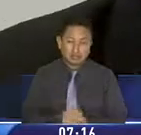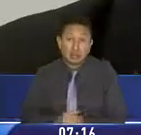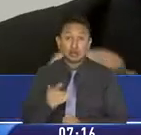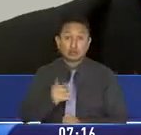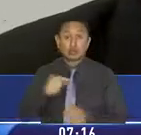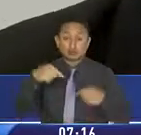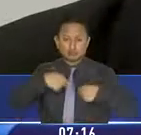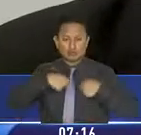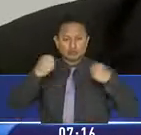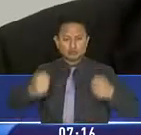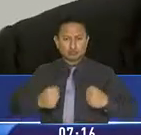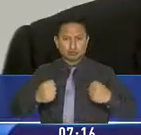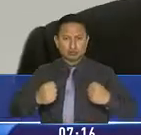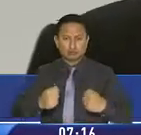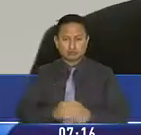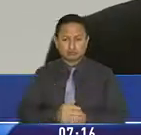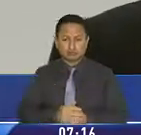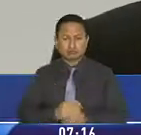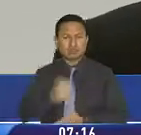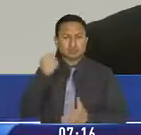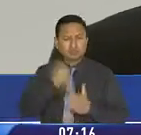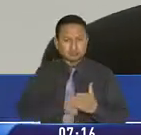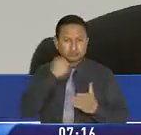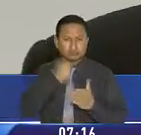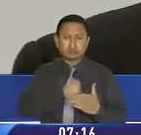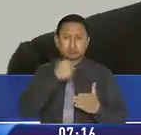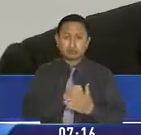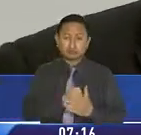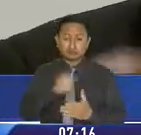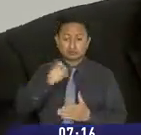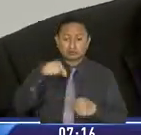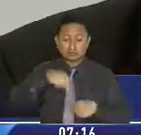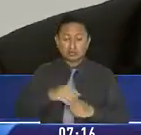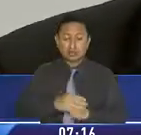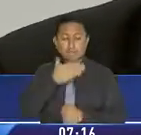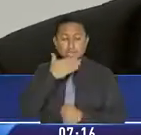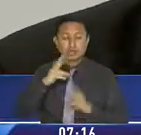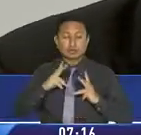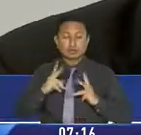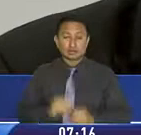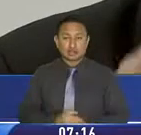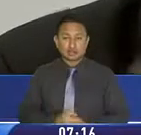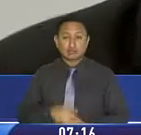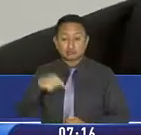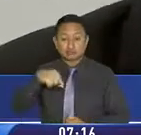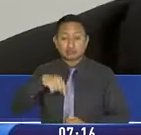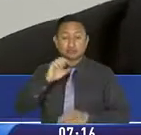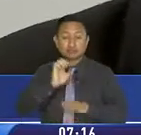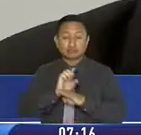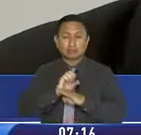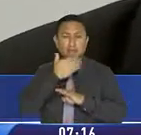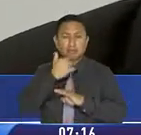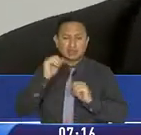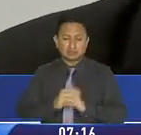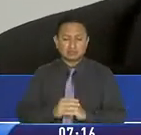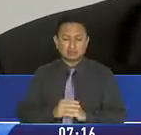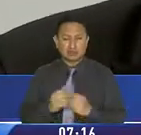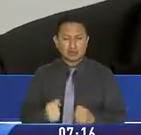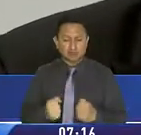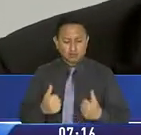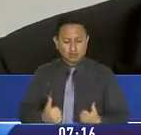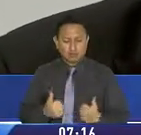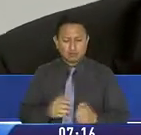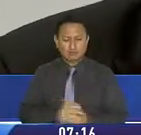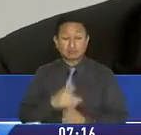elevados siempre para seguir insistiendo en que tenemos que hacer una mejor salud, que tenemos que darle a nuestro país una gran salud y que